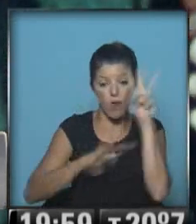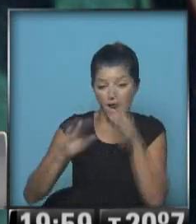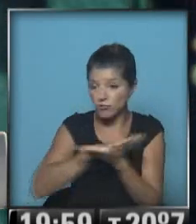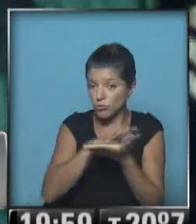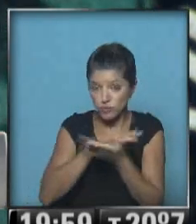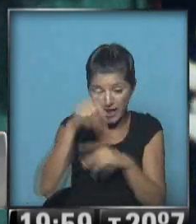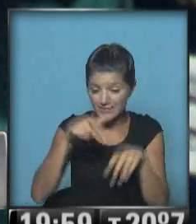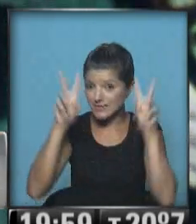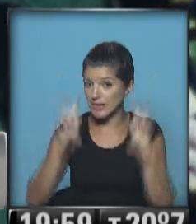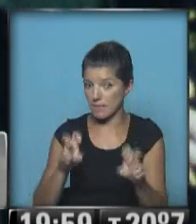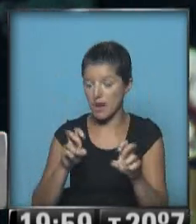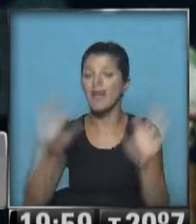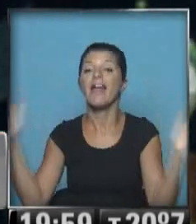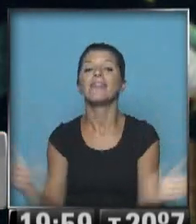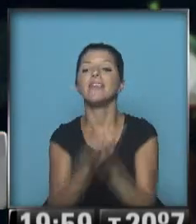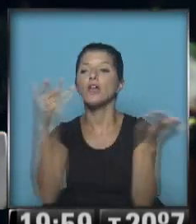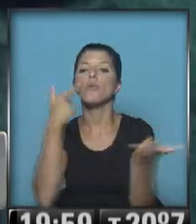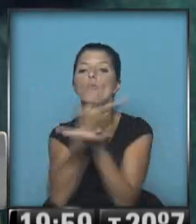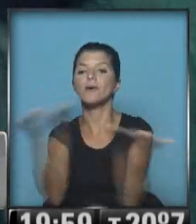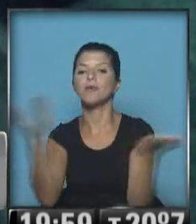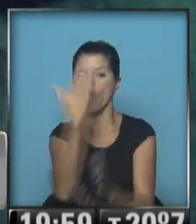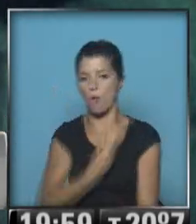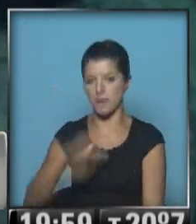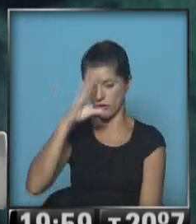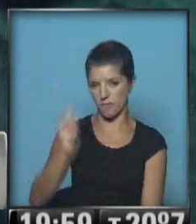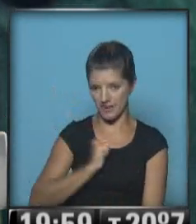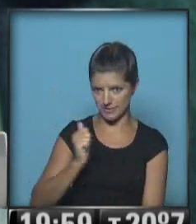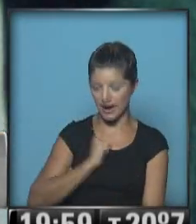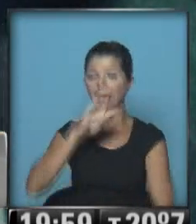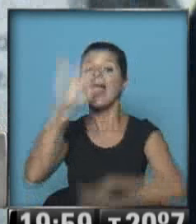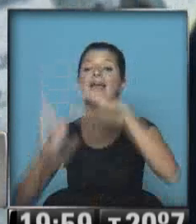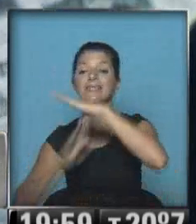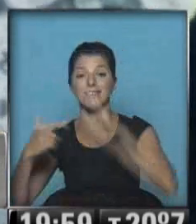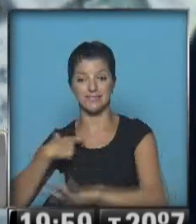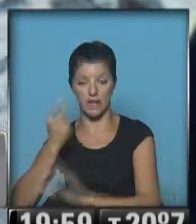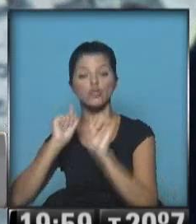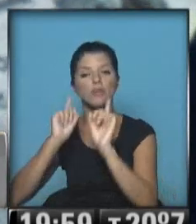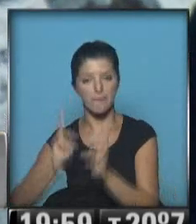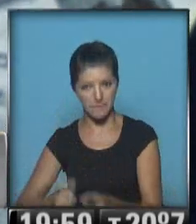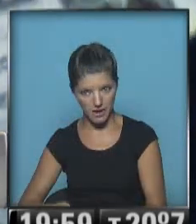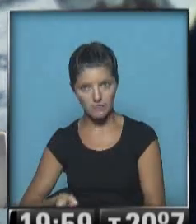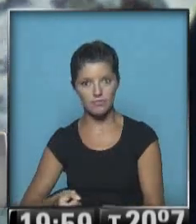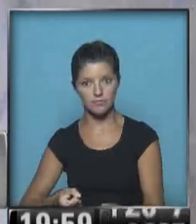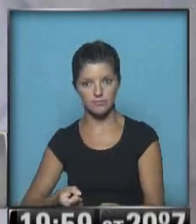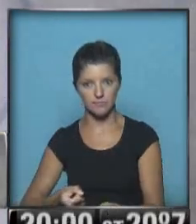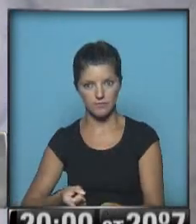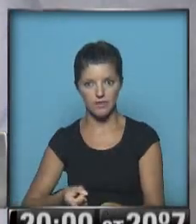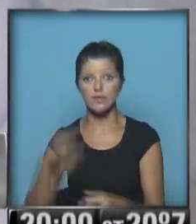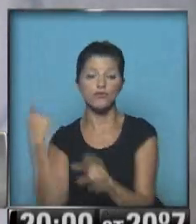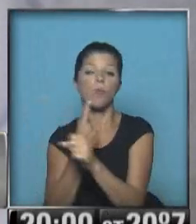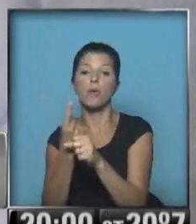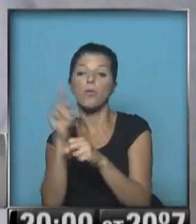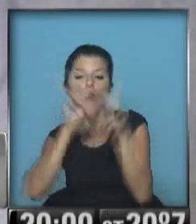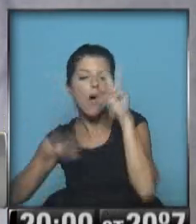situación los diarios predicen Un gobierno militar los líderes sindicales son también impotentes contra el terrorismo incapaces de